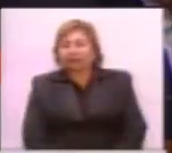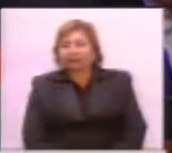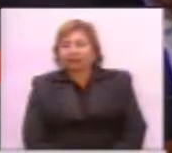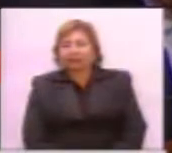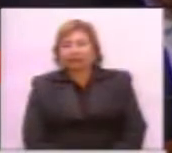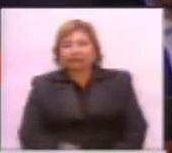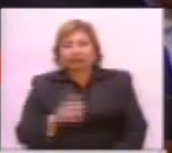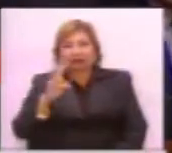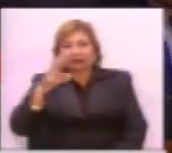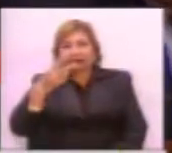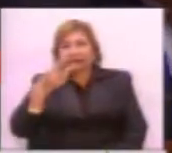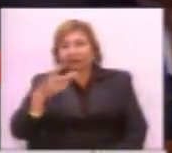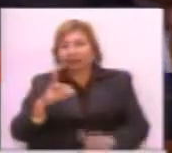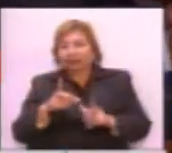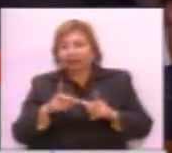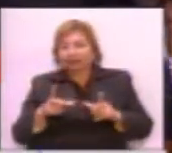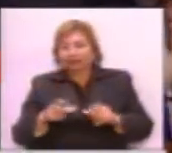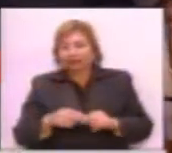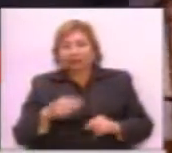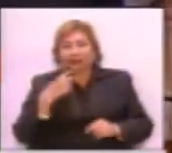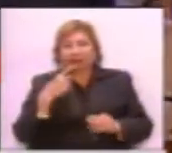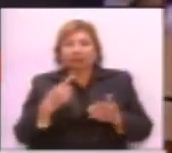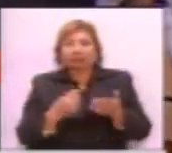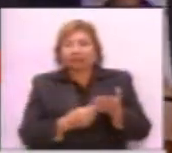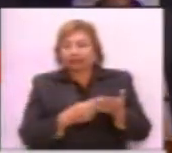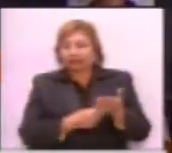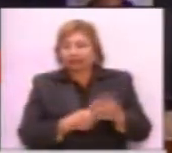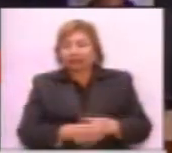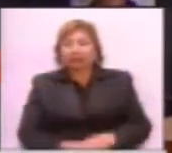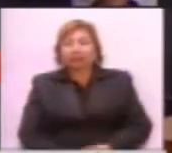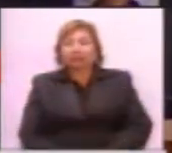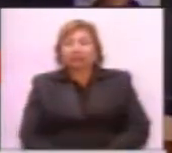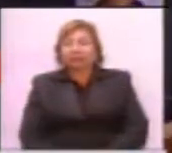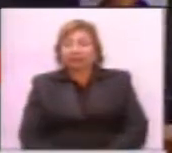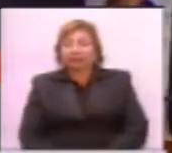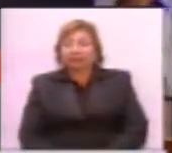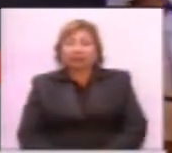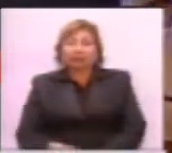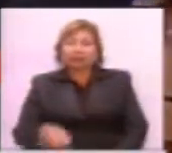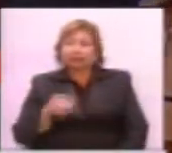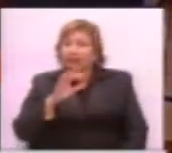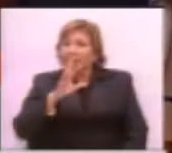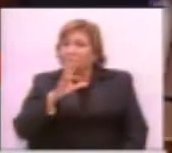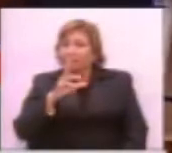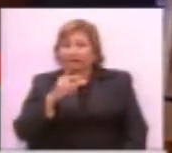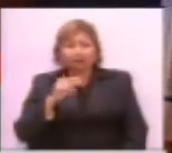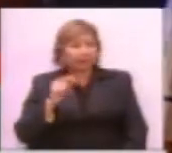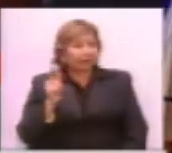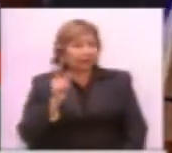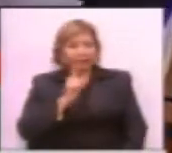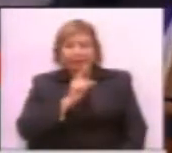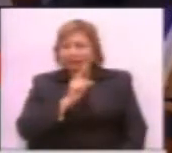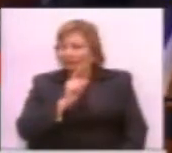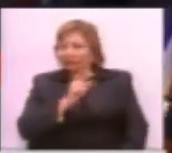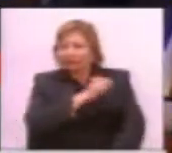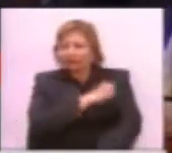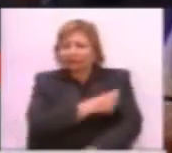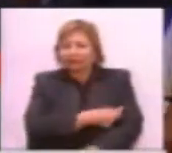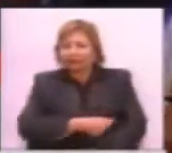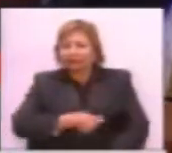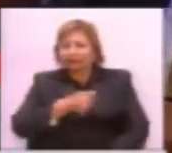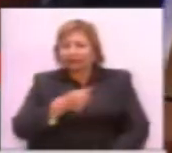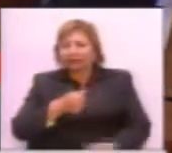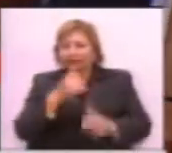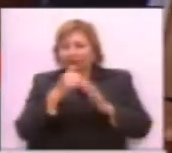En segundo lugar, señores congresistas, los delincuentes no pueden ser autoridades.